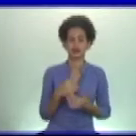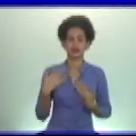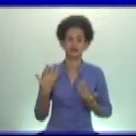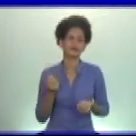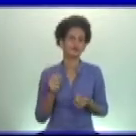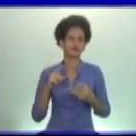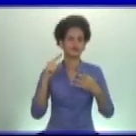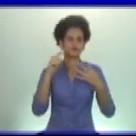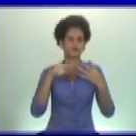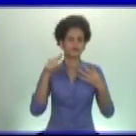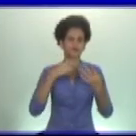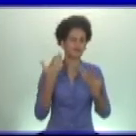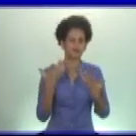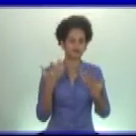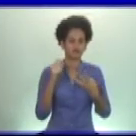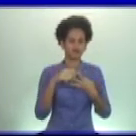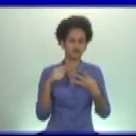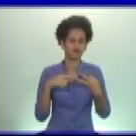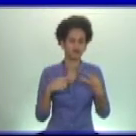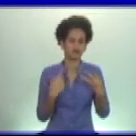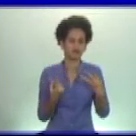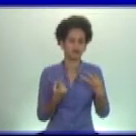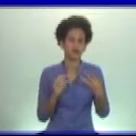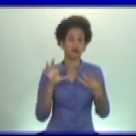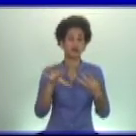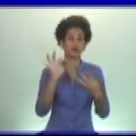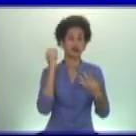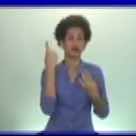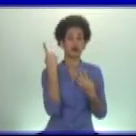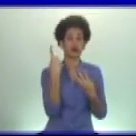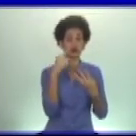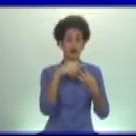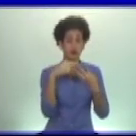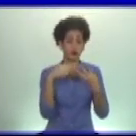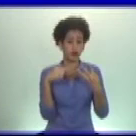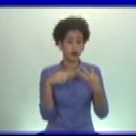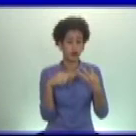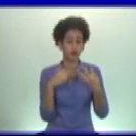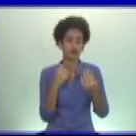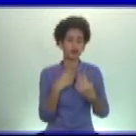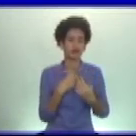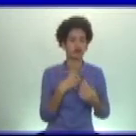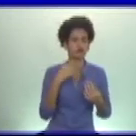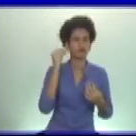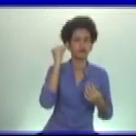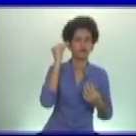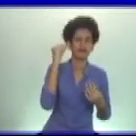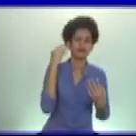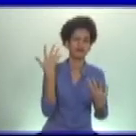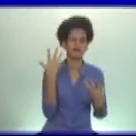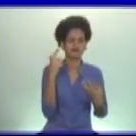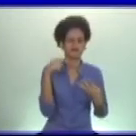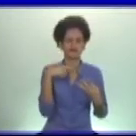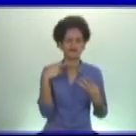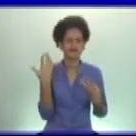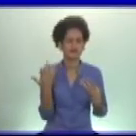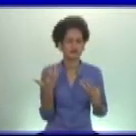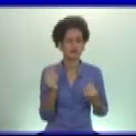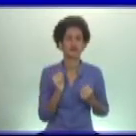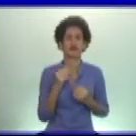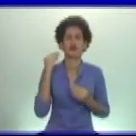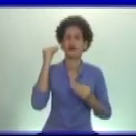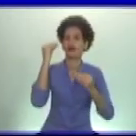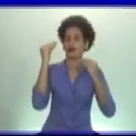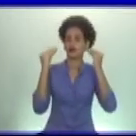seleccionar una. Recuerden que yo voy a seleccionar una de esas propiedades, por tanto tengo que pensar cuál es y analizar